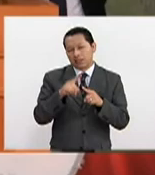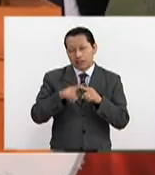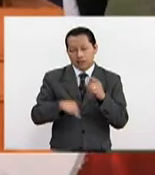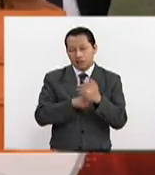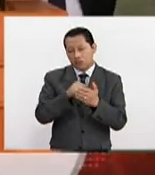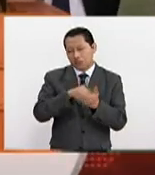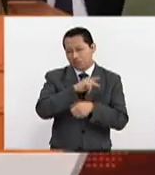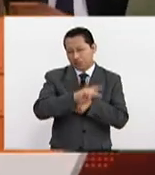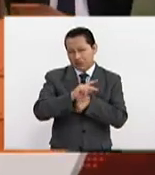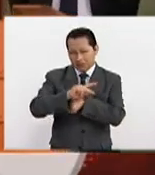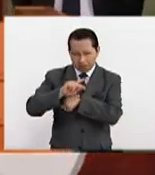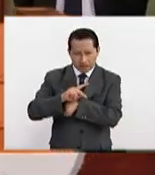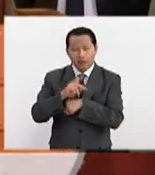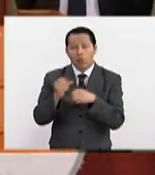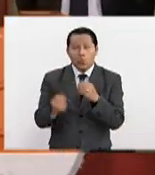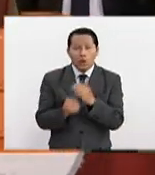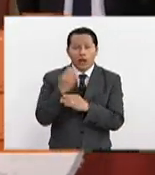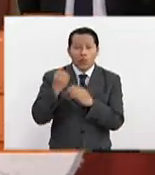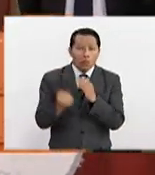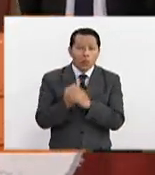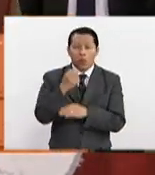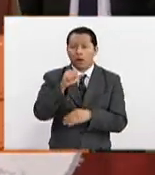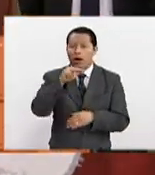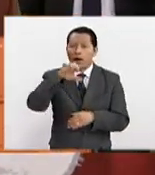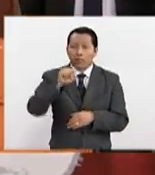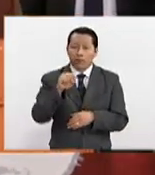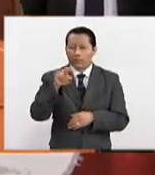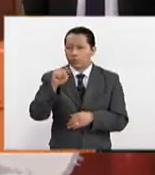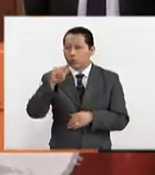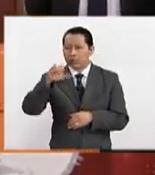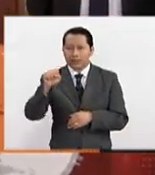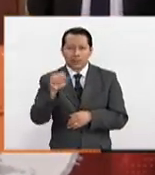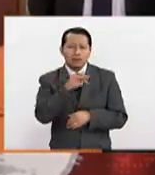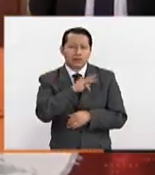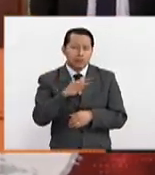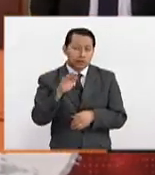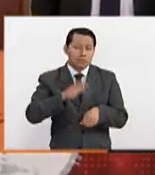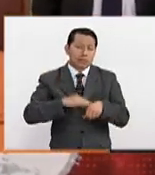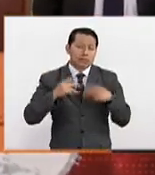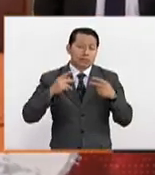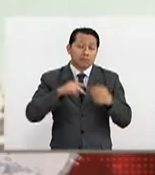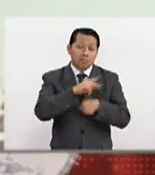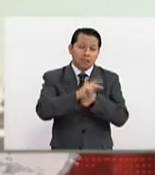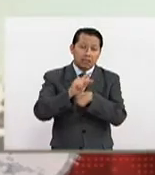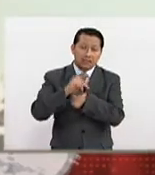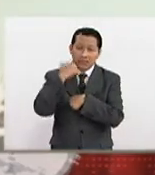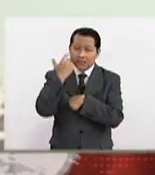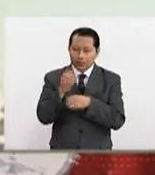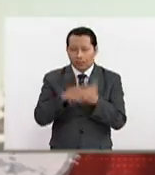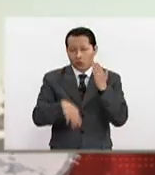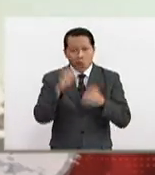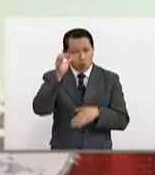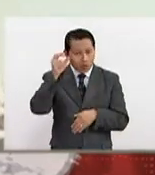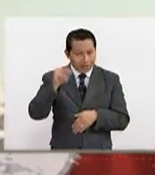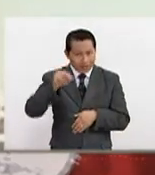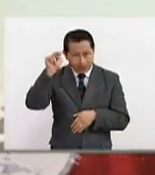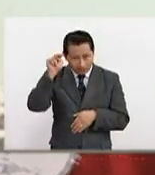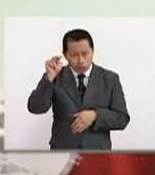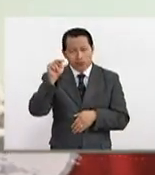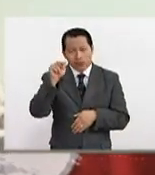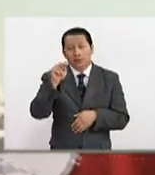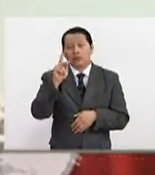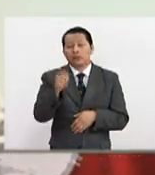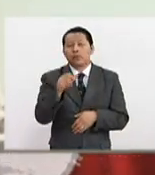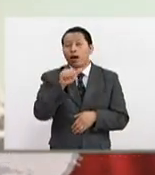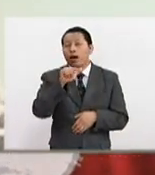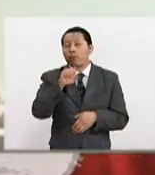arsenales nucleares y existe un peligro real de que más países traten de adquirir armas nucleares, por ejemplo Corea del Norte. Las armas